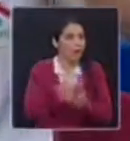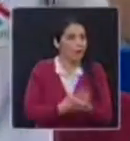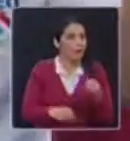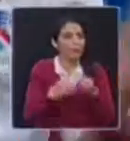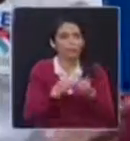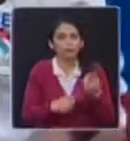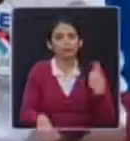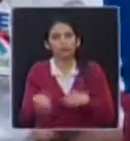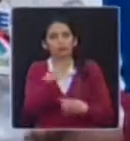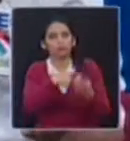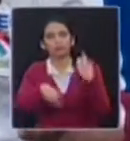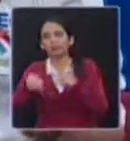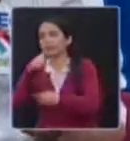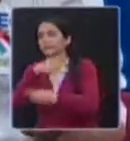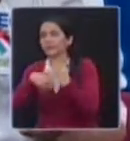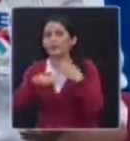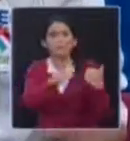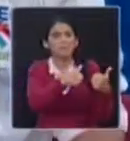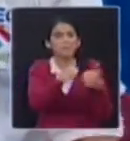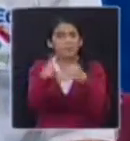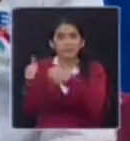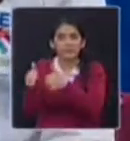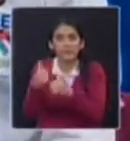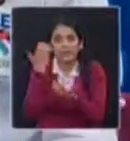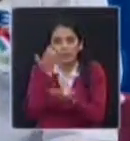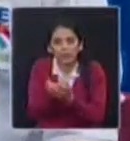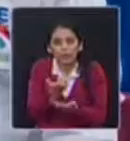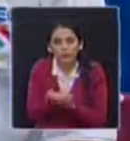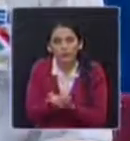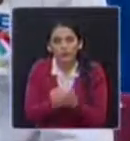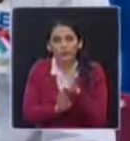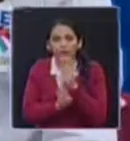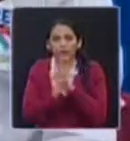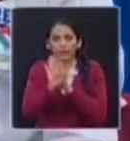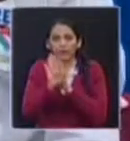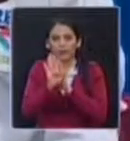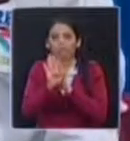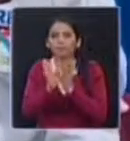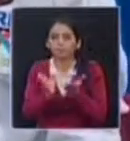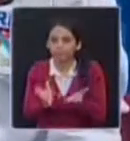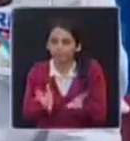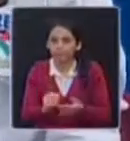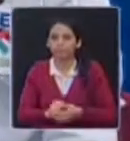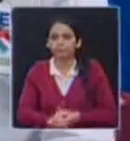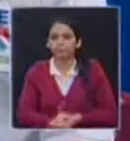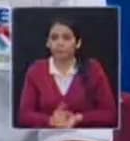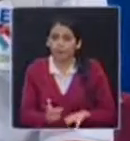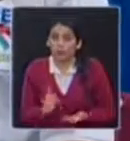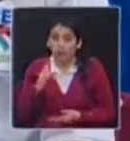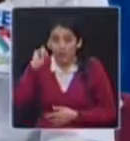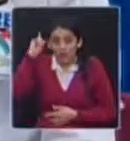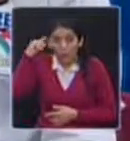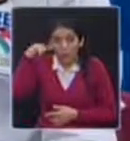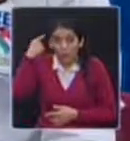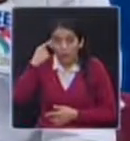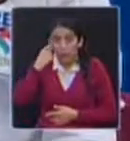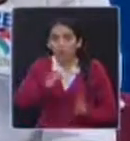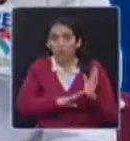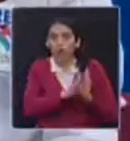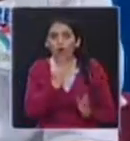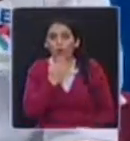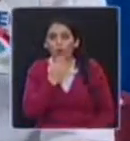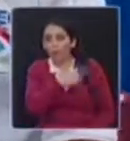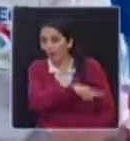comercio, se dinamiza toda la economía y por ende también se ve beneficiado el Estado cuando se genera el impuesto al valor